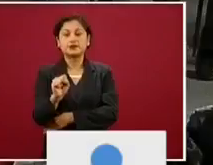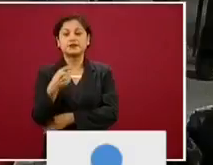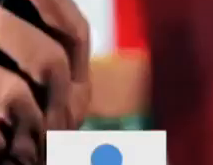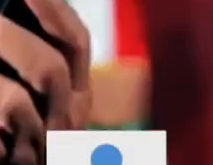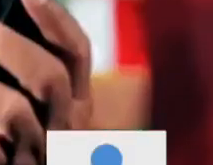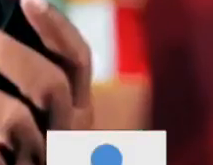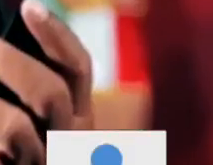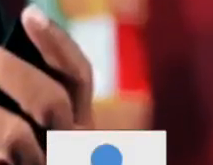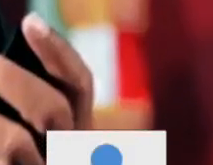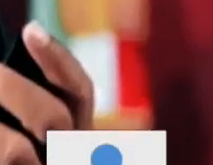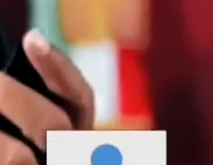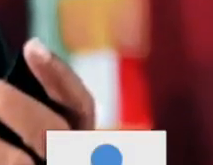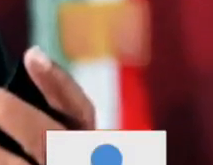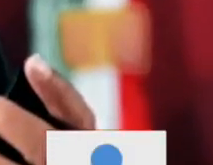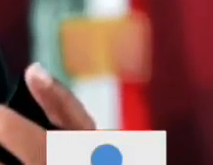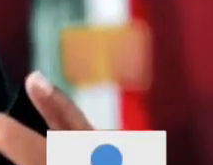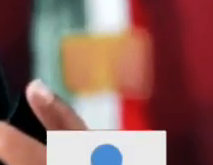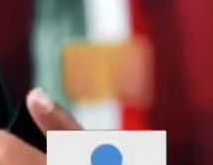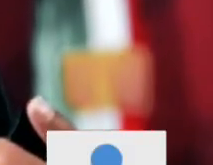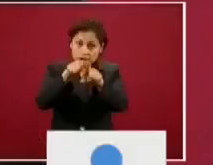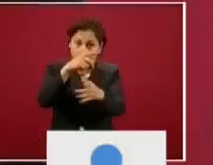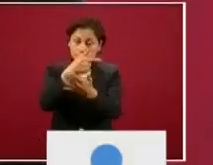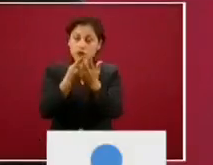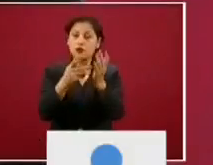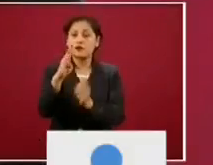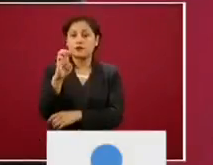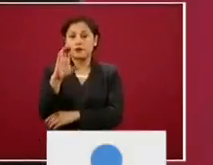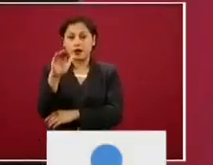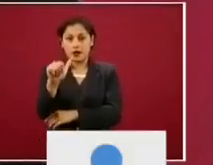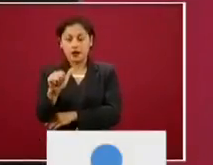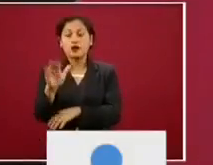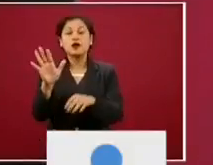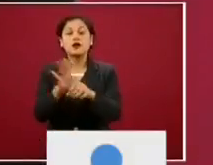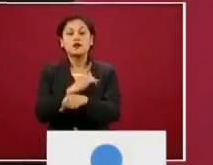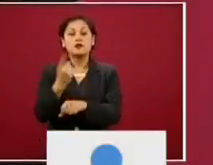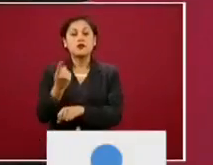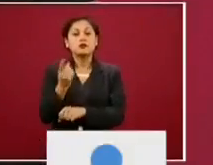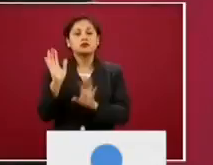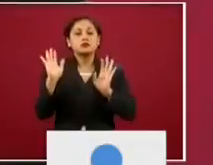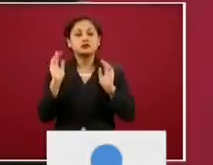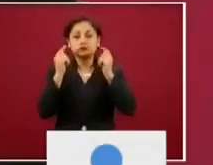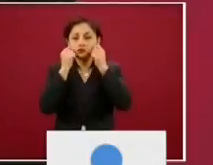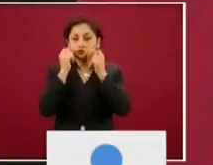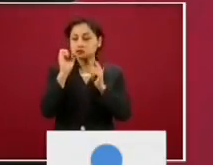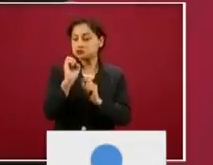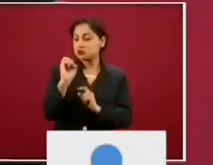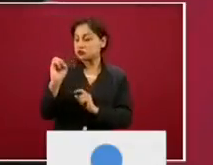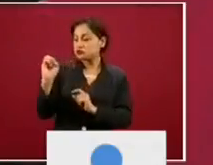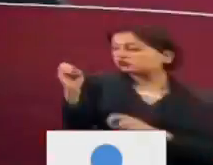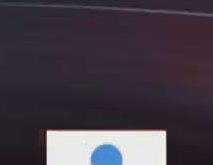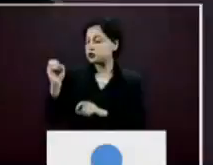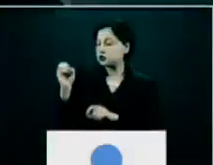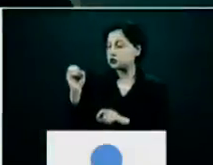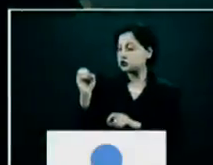entregar, porque aunque son puros ceros, en una de esas me saco la lotería.